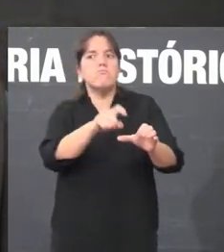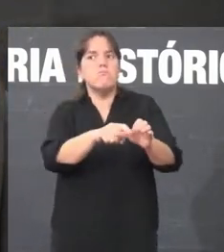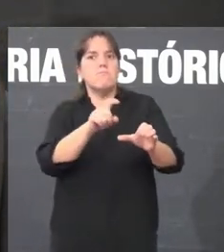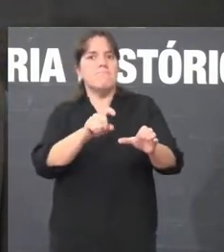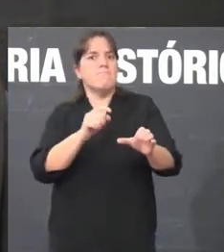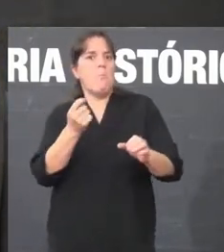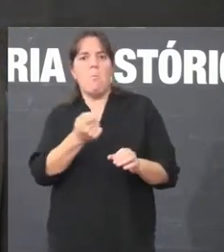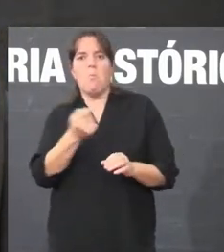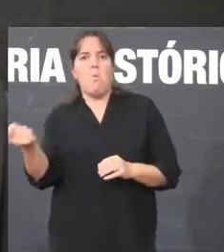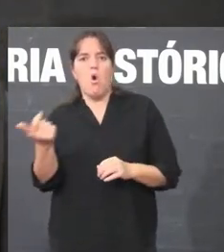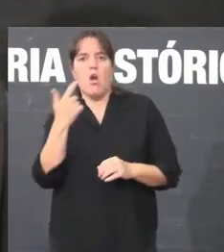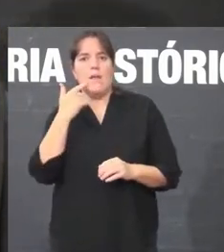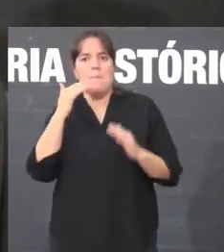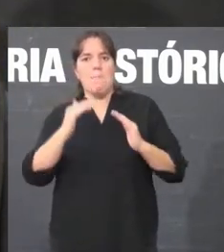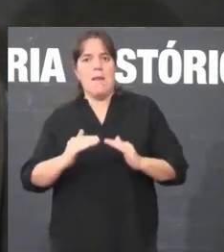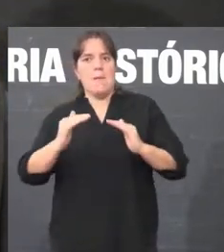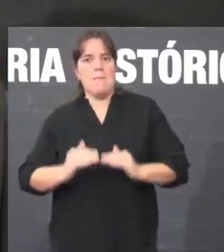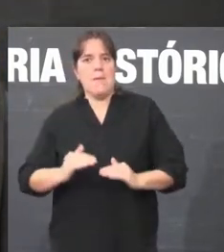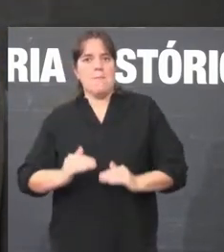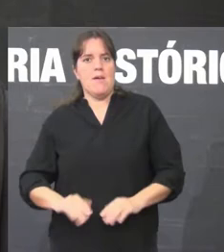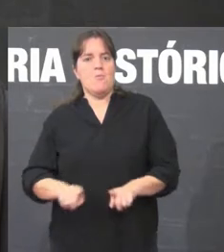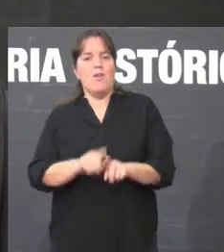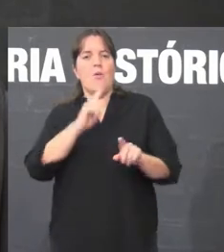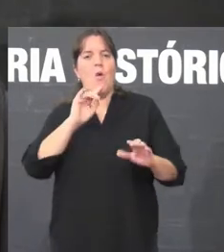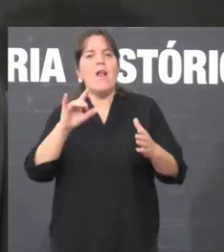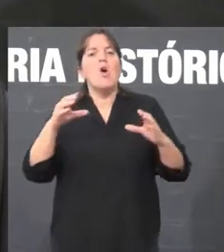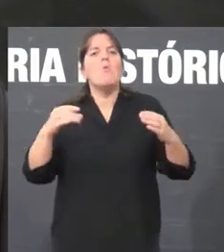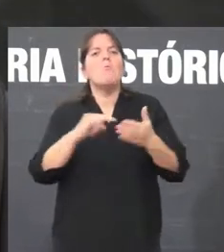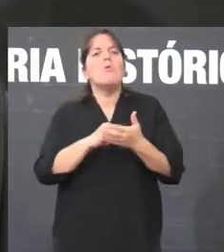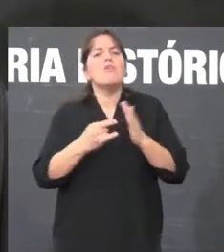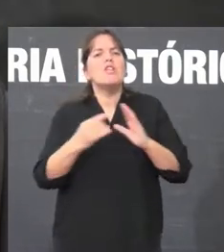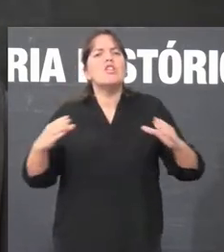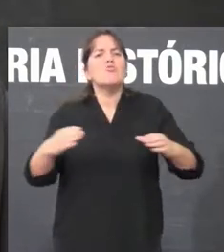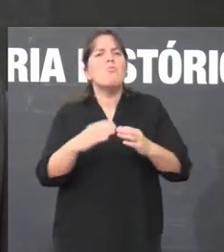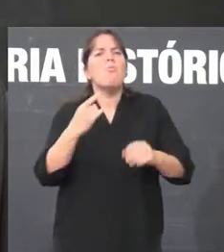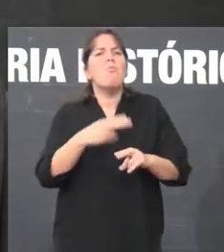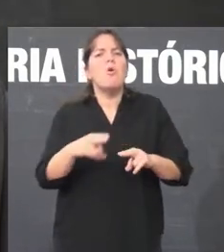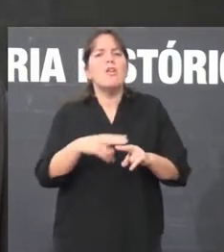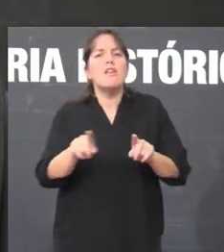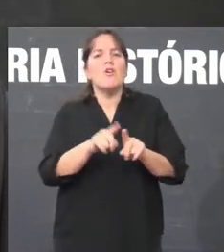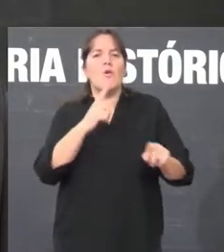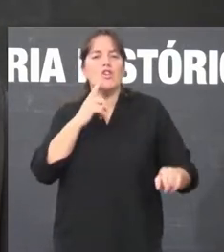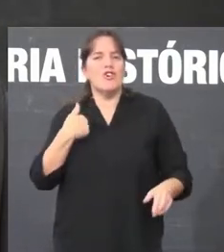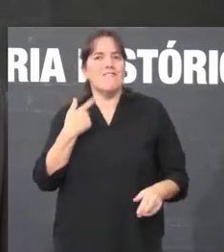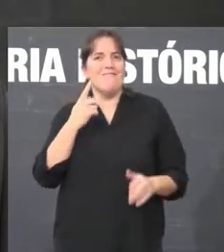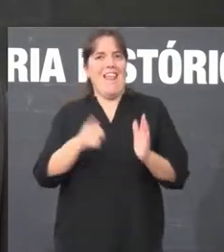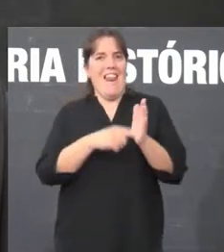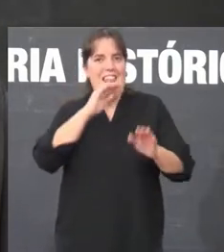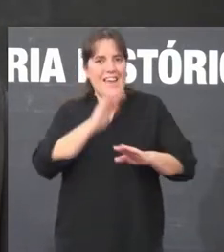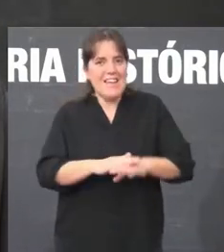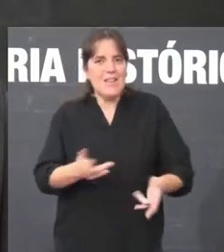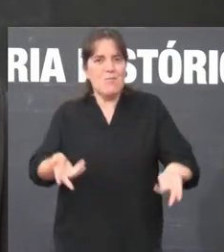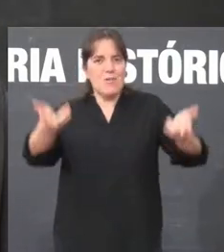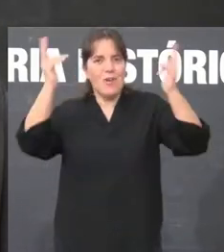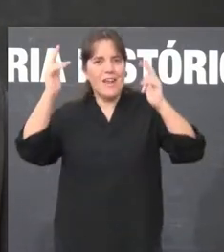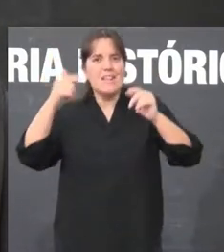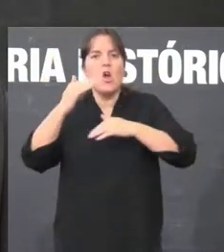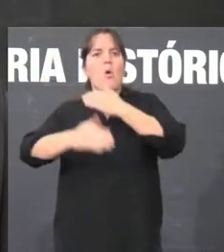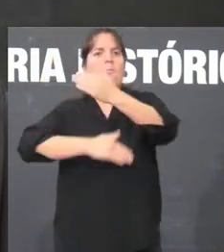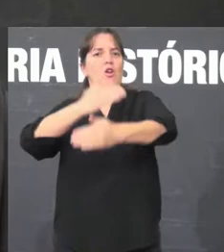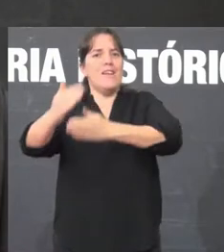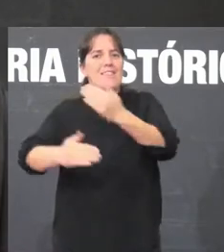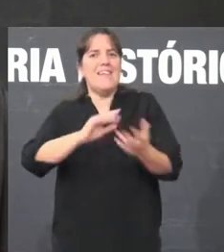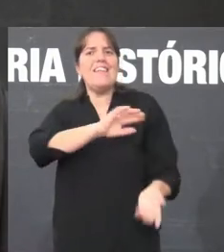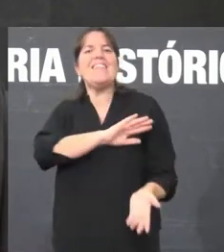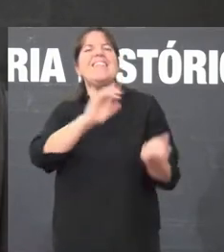son, insisto, profundamente, ademais de lexítimos, profundamente democratizadores, profundamente transformadores ou progresistas, se se